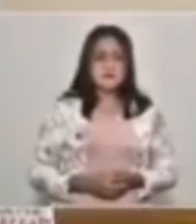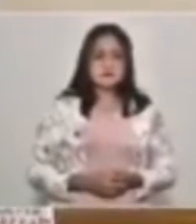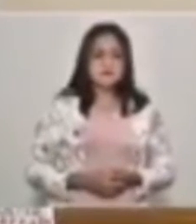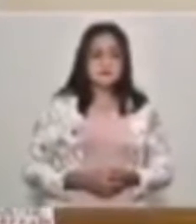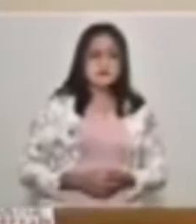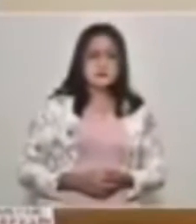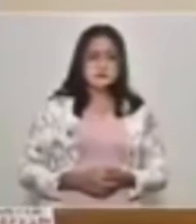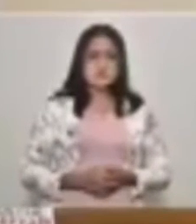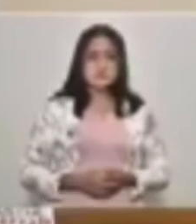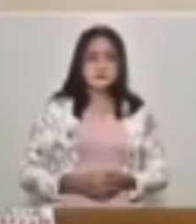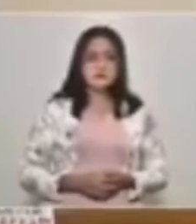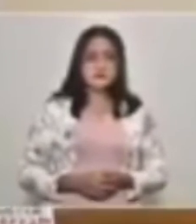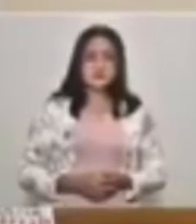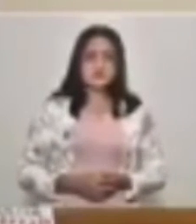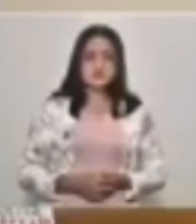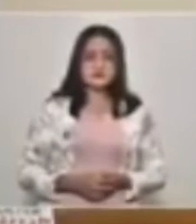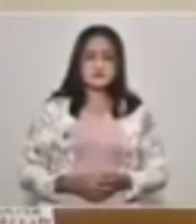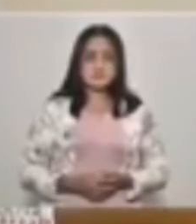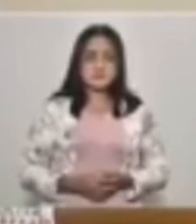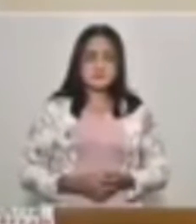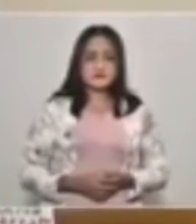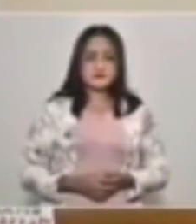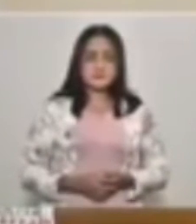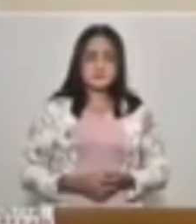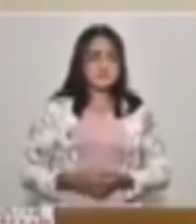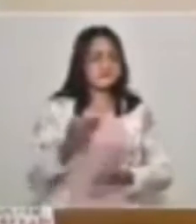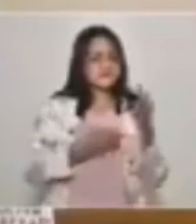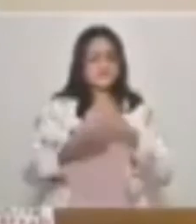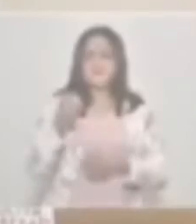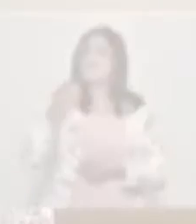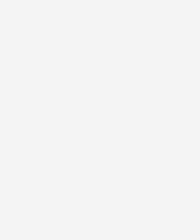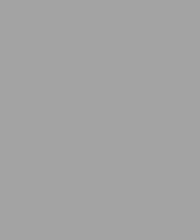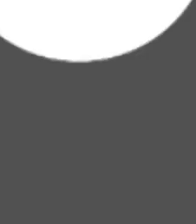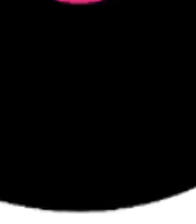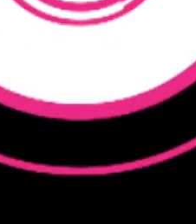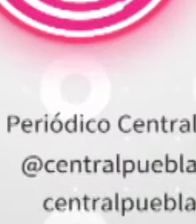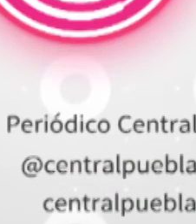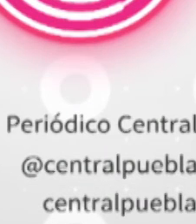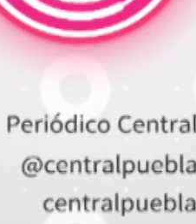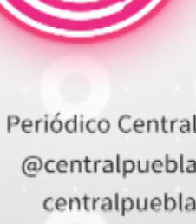Todo lo vamos a denunciar ya. Todo